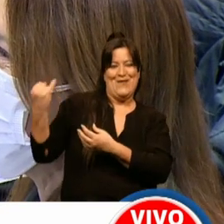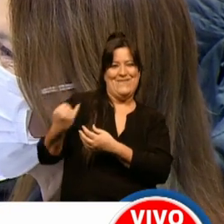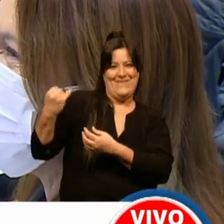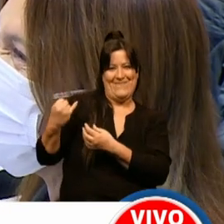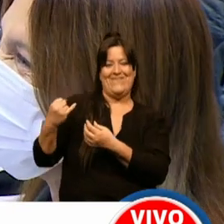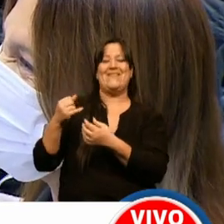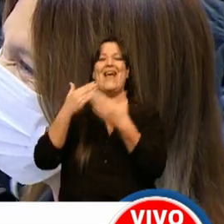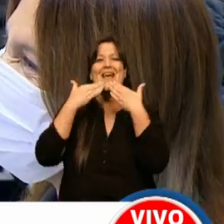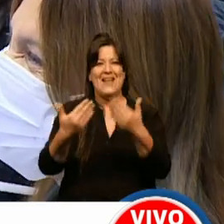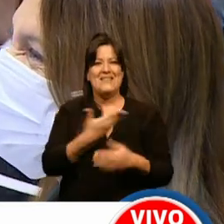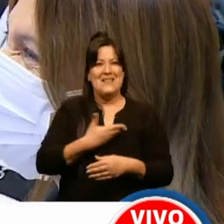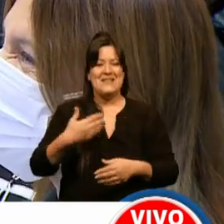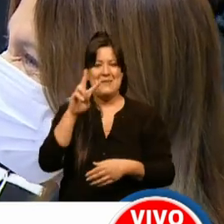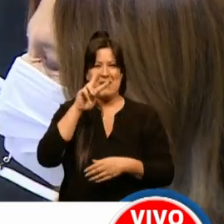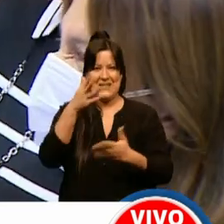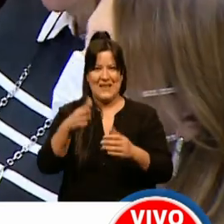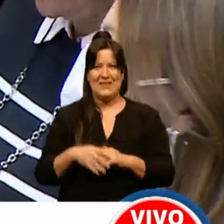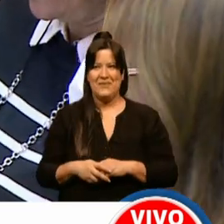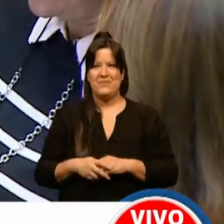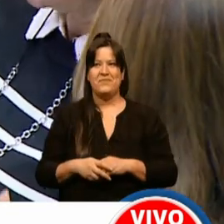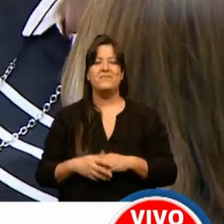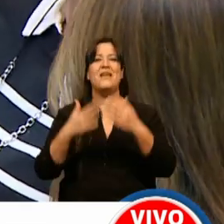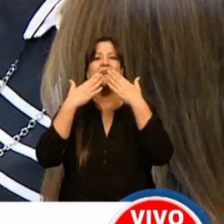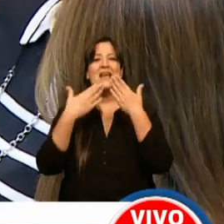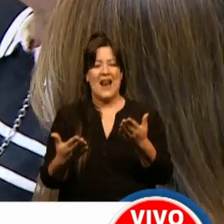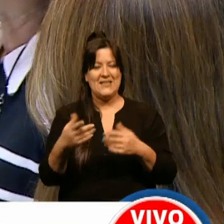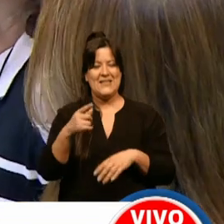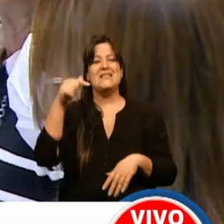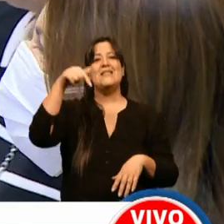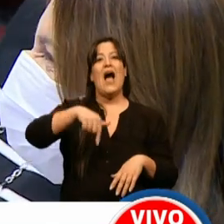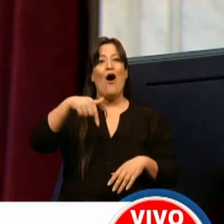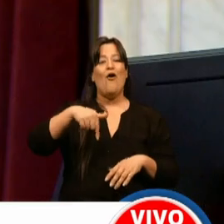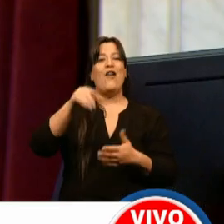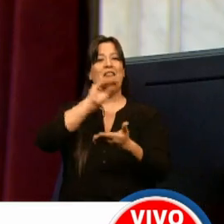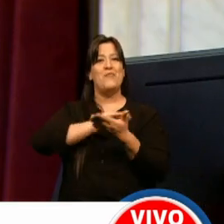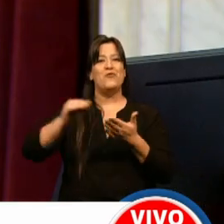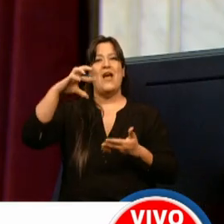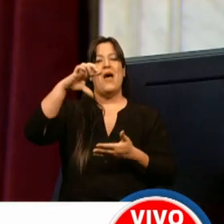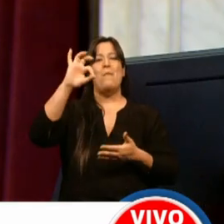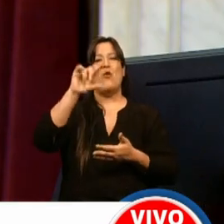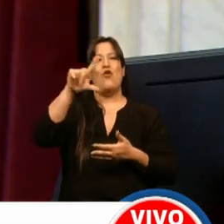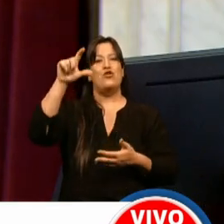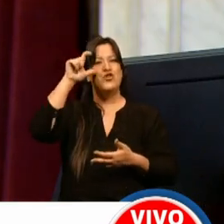muchísimas gracias señora presidenta muchas gracias diputada corpacci no se la palabra la diputada por lledó